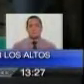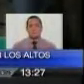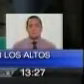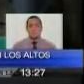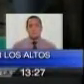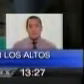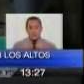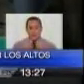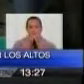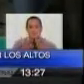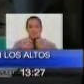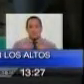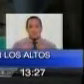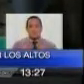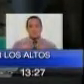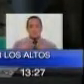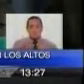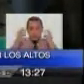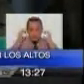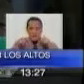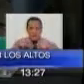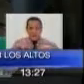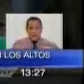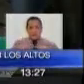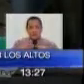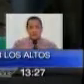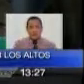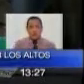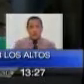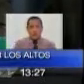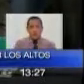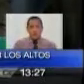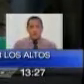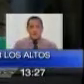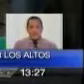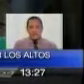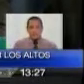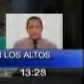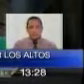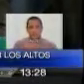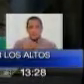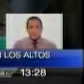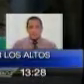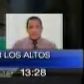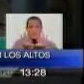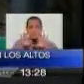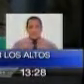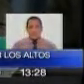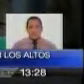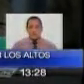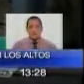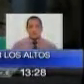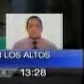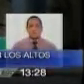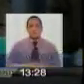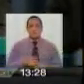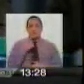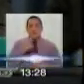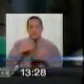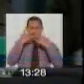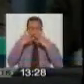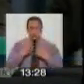el pronunciamiento de un radiólogo norteamericano que realizó un examen a